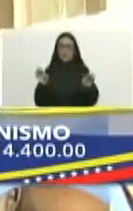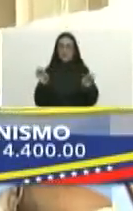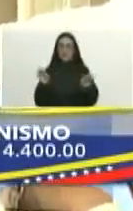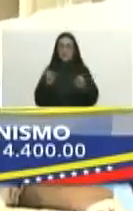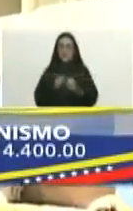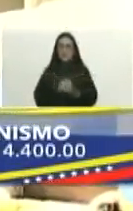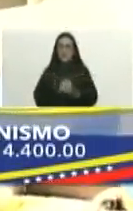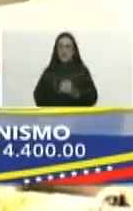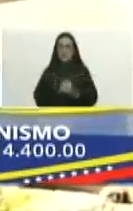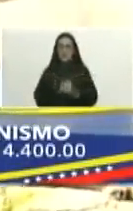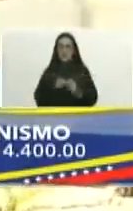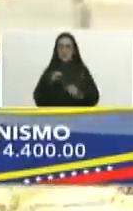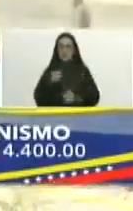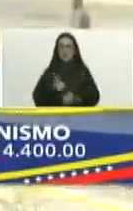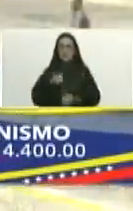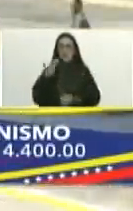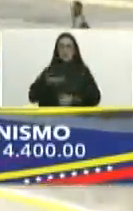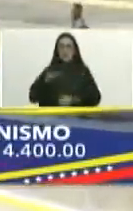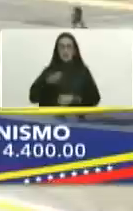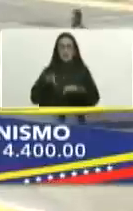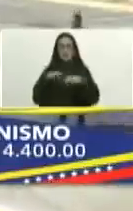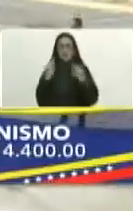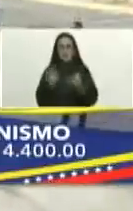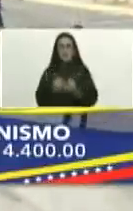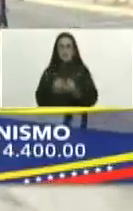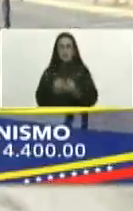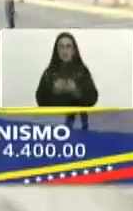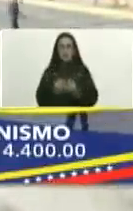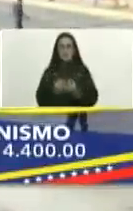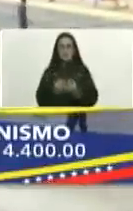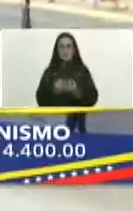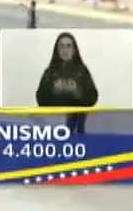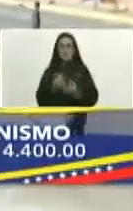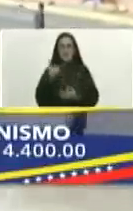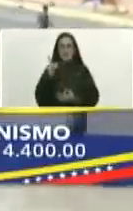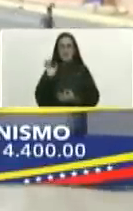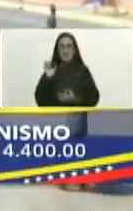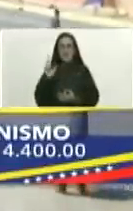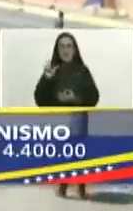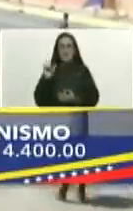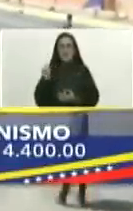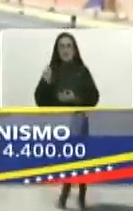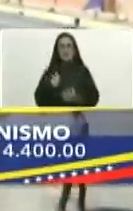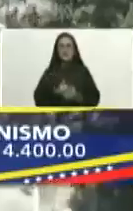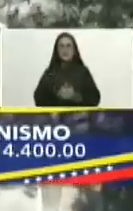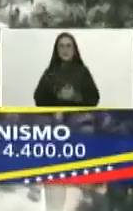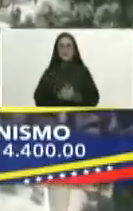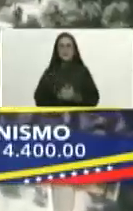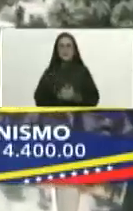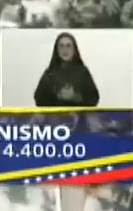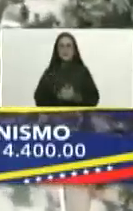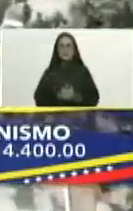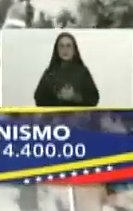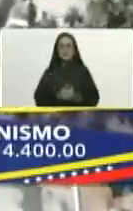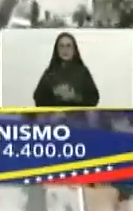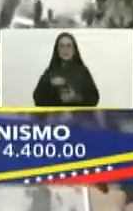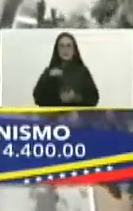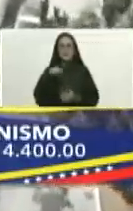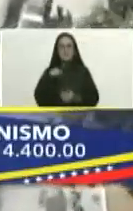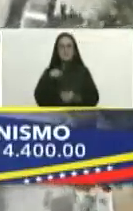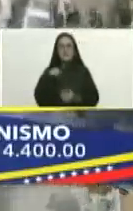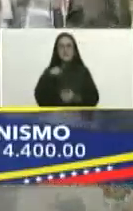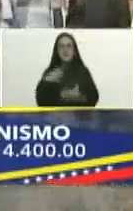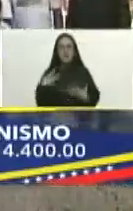y fundamentalmente las familias, presidente. Aquí estoy junto a Delia, junto a Ferwinson y a Branger, quienes me